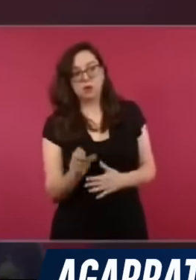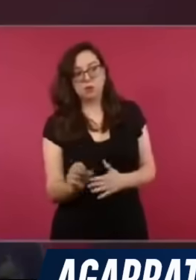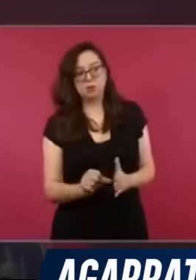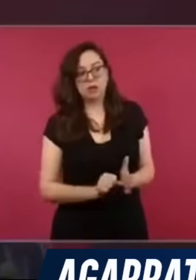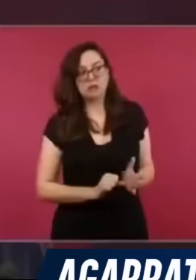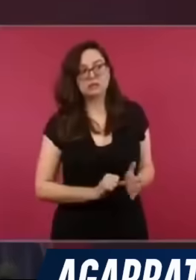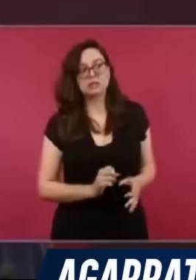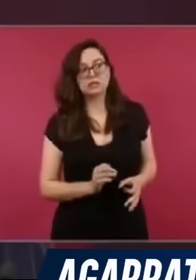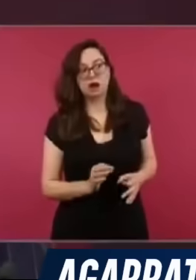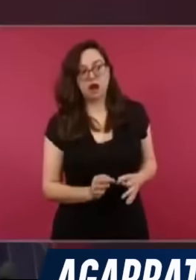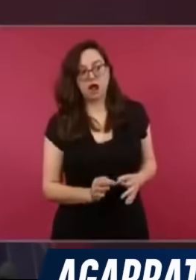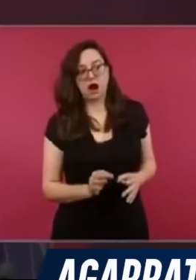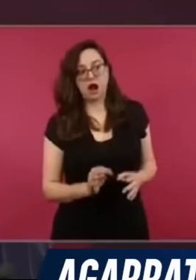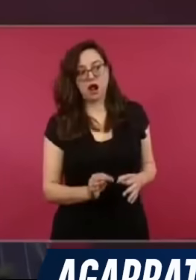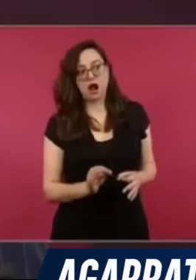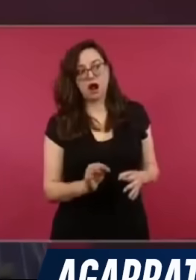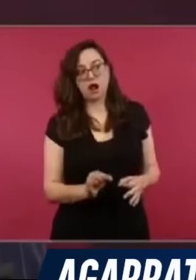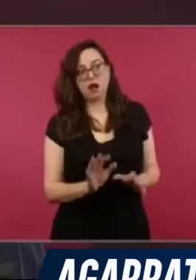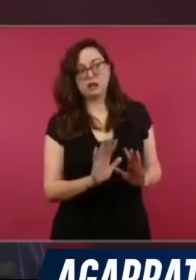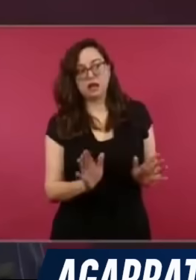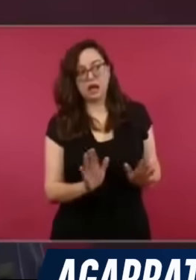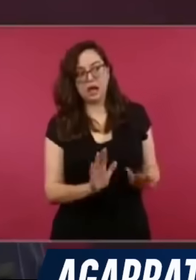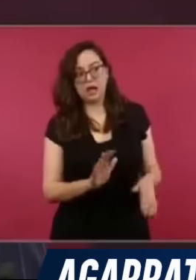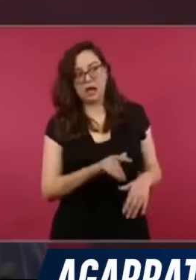termine mi gobierno